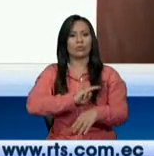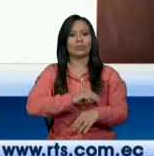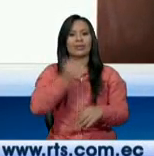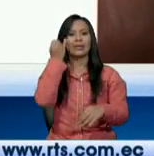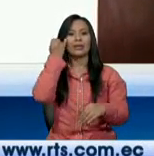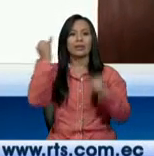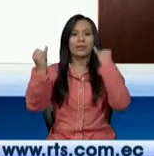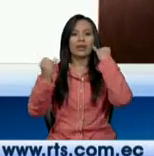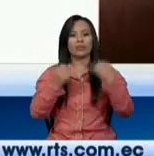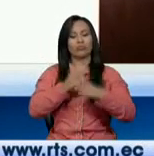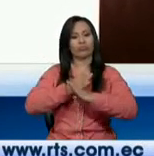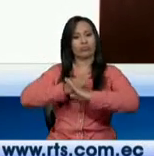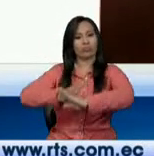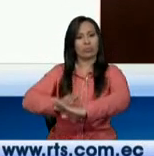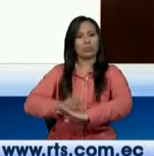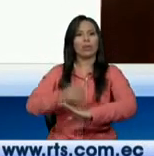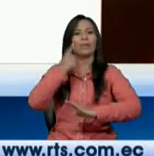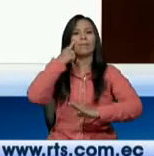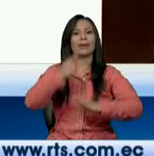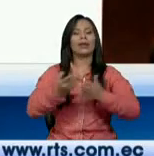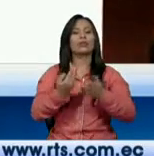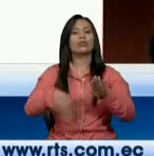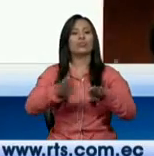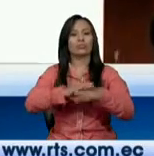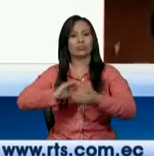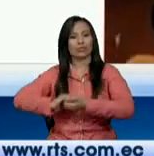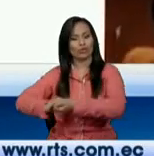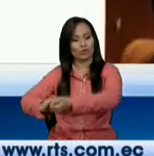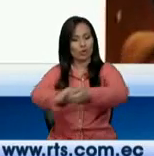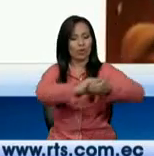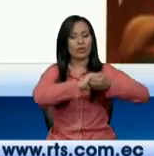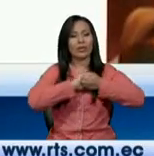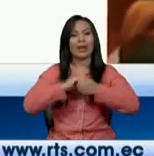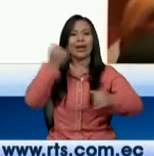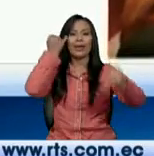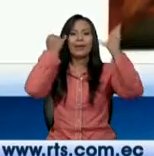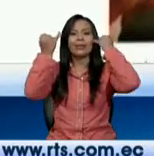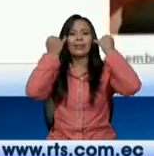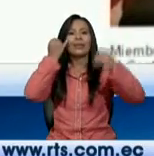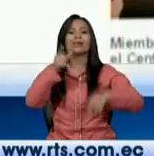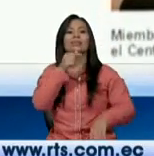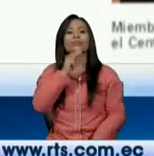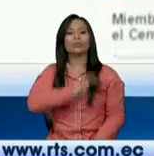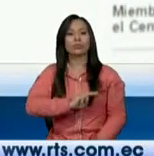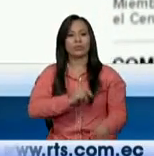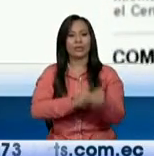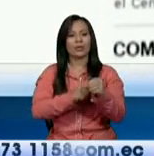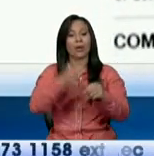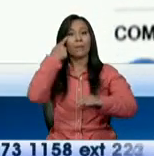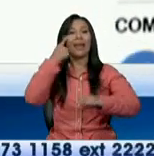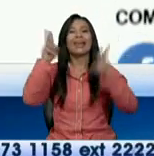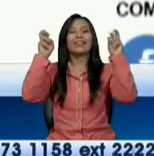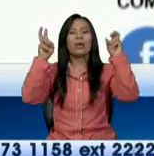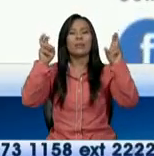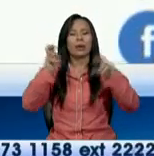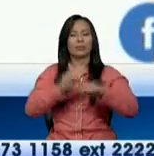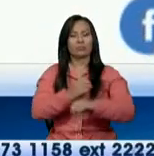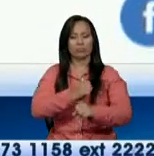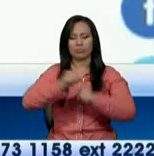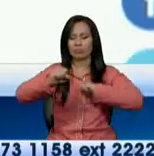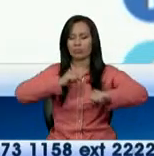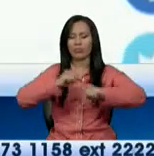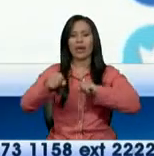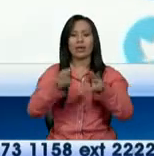Plan Cívico por la Prevención y Solidaridad impulsado por el municipio de Quito. La propuesta es trabajar en